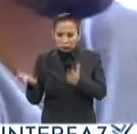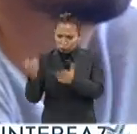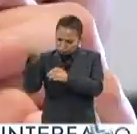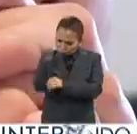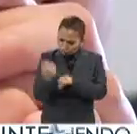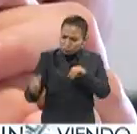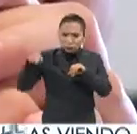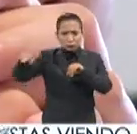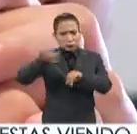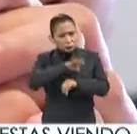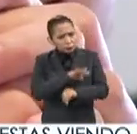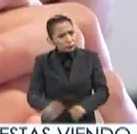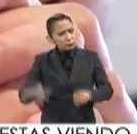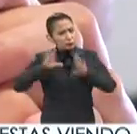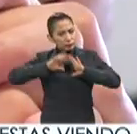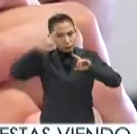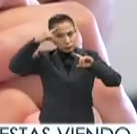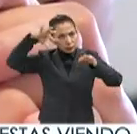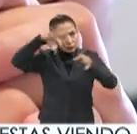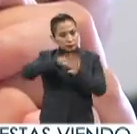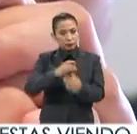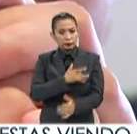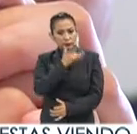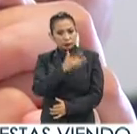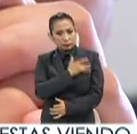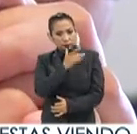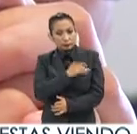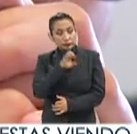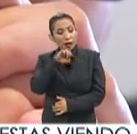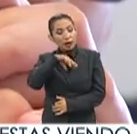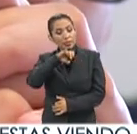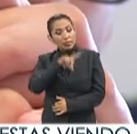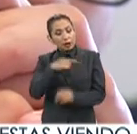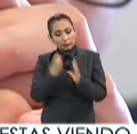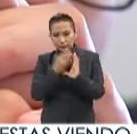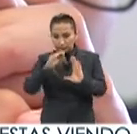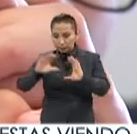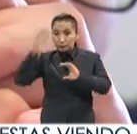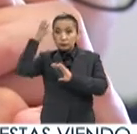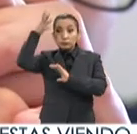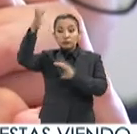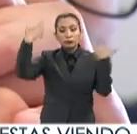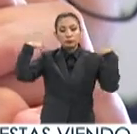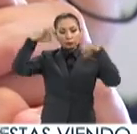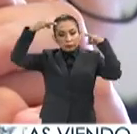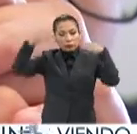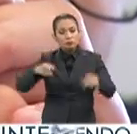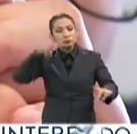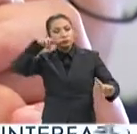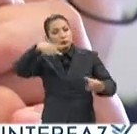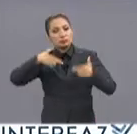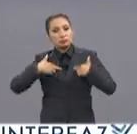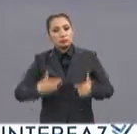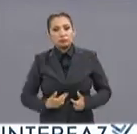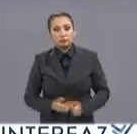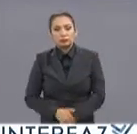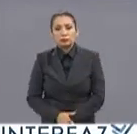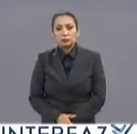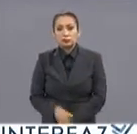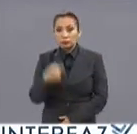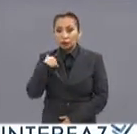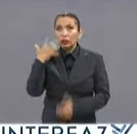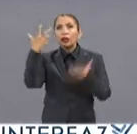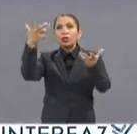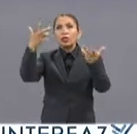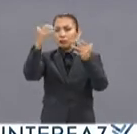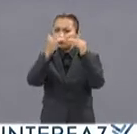su total potencial físico, mental y emocional. La ENED prepara a los futuros formadores con amplia visión humana. Mi máximo